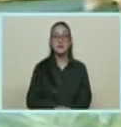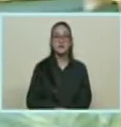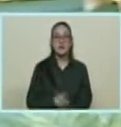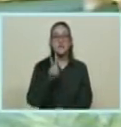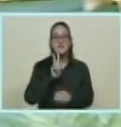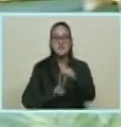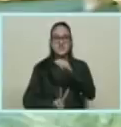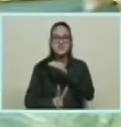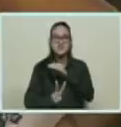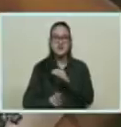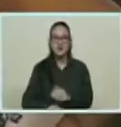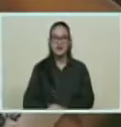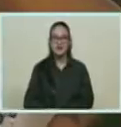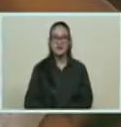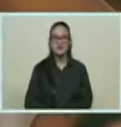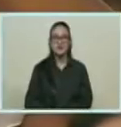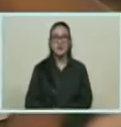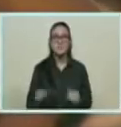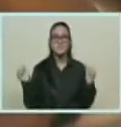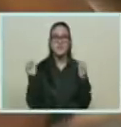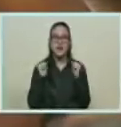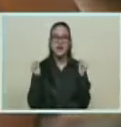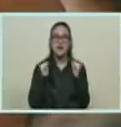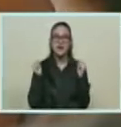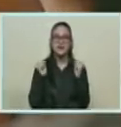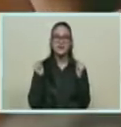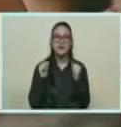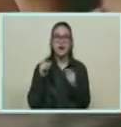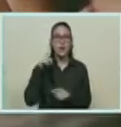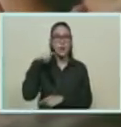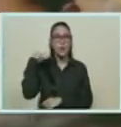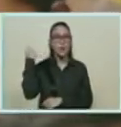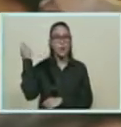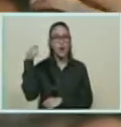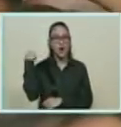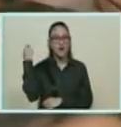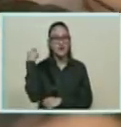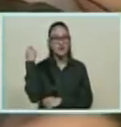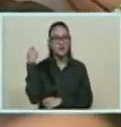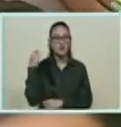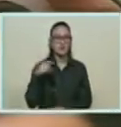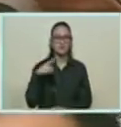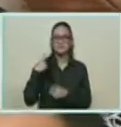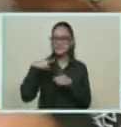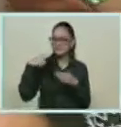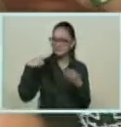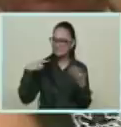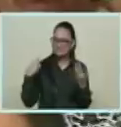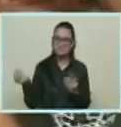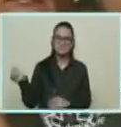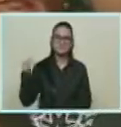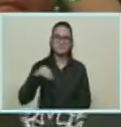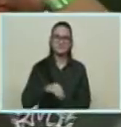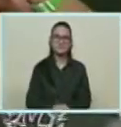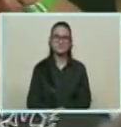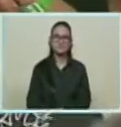Vigía, en Mérida, en Guárico, Saraza, Curiepe,